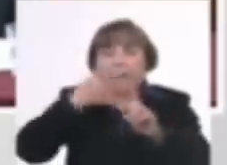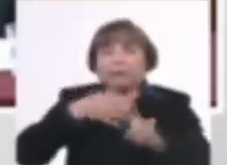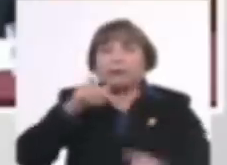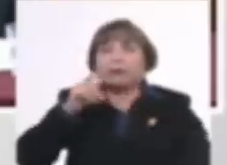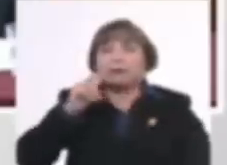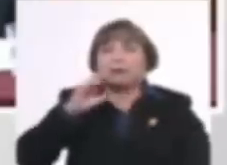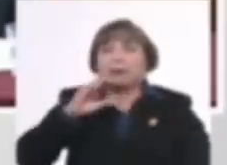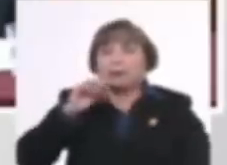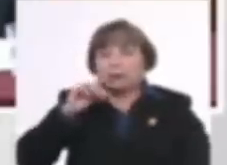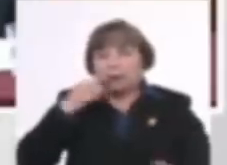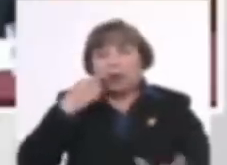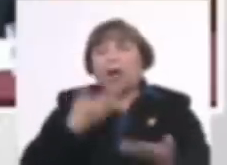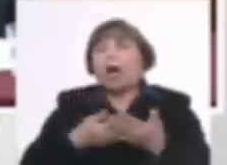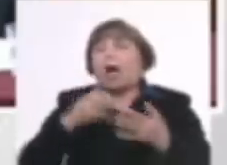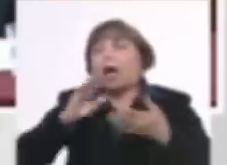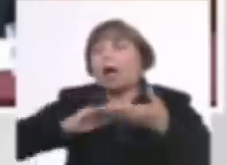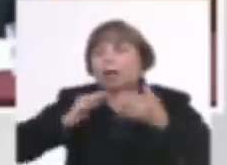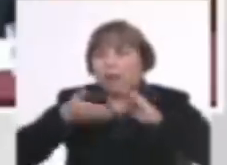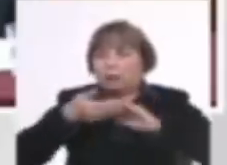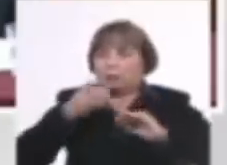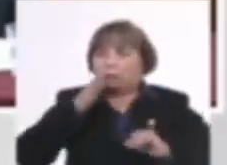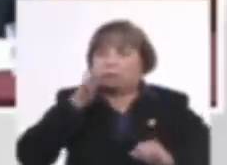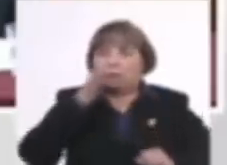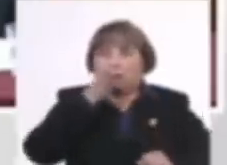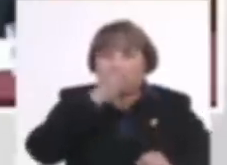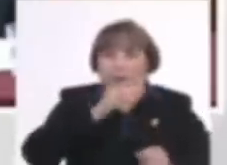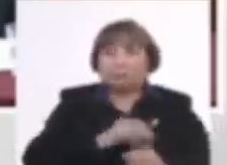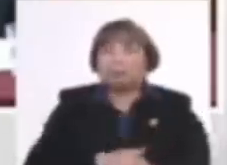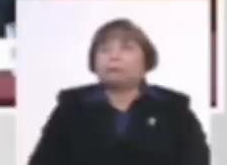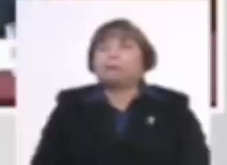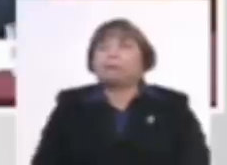técnico. Entonces, yo sabía qué comunidades voy a asistir.